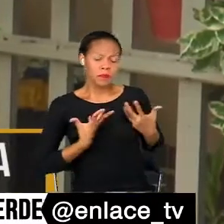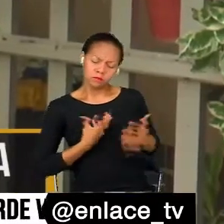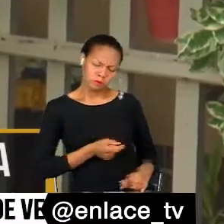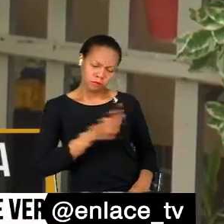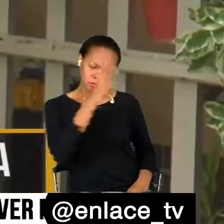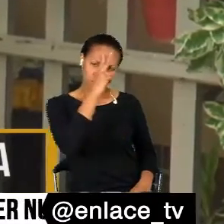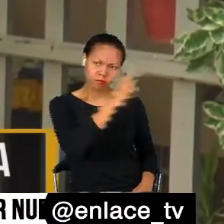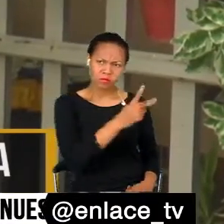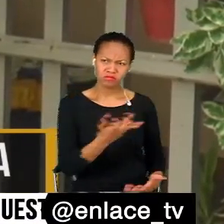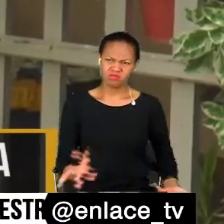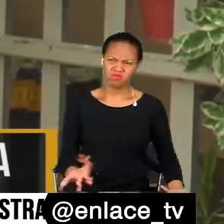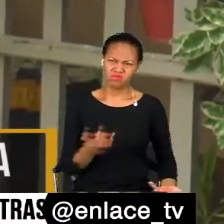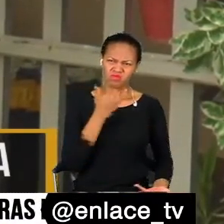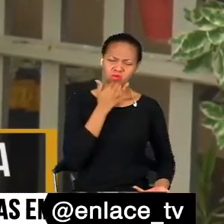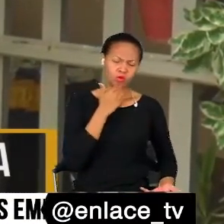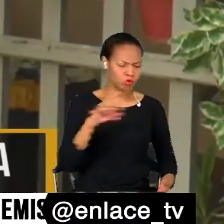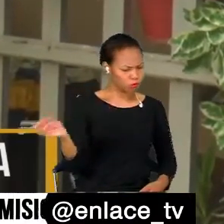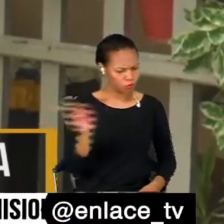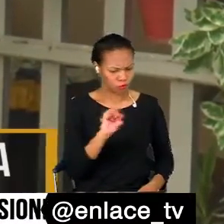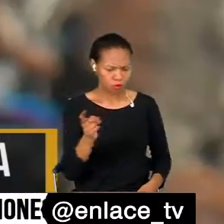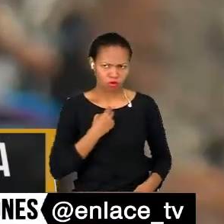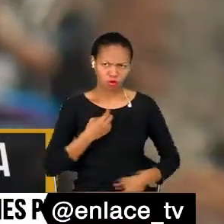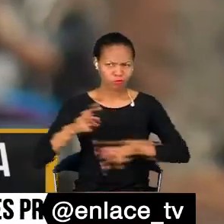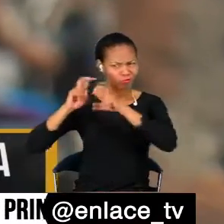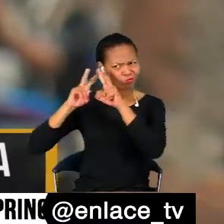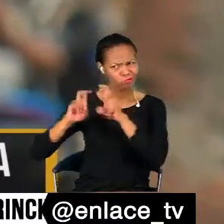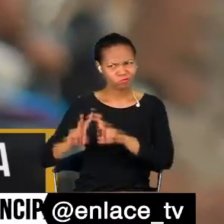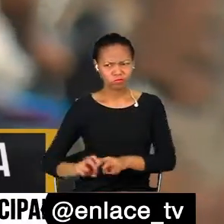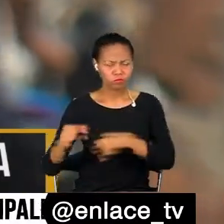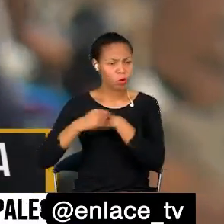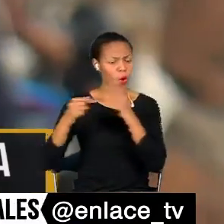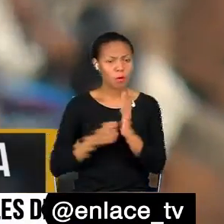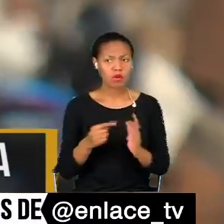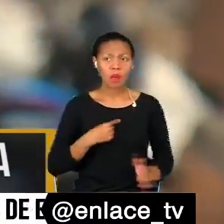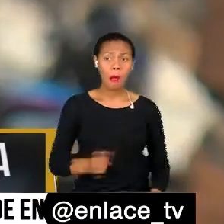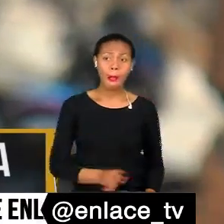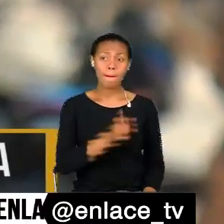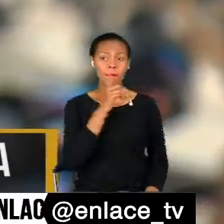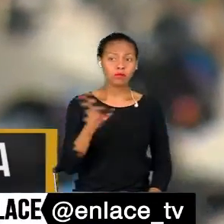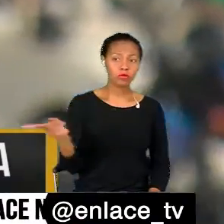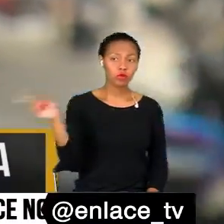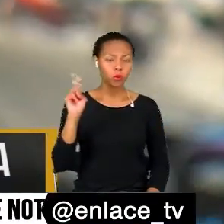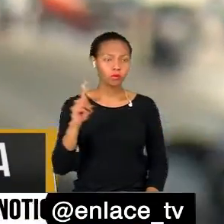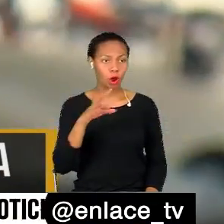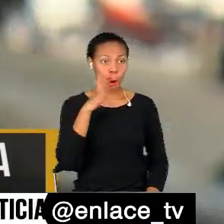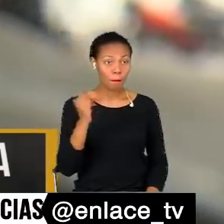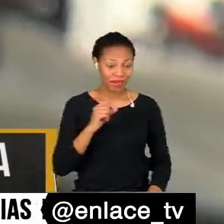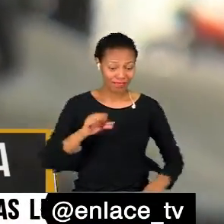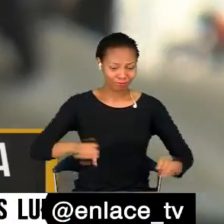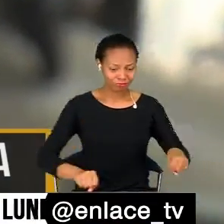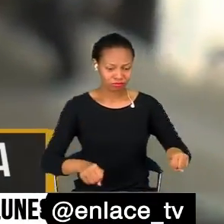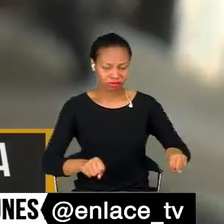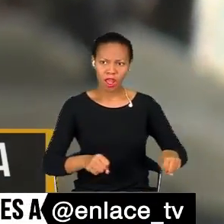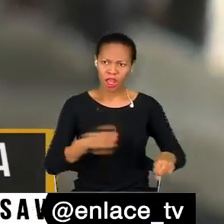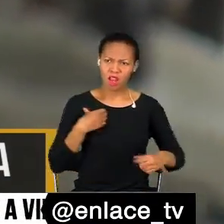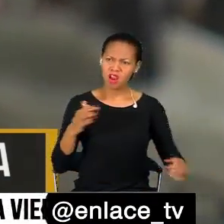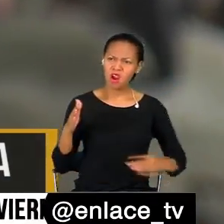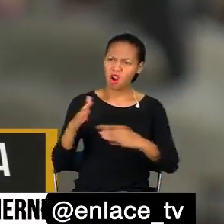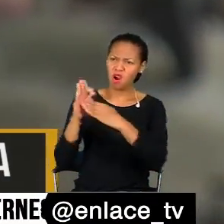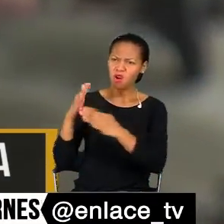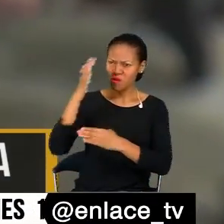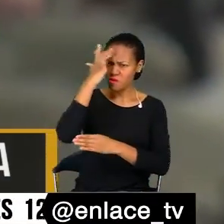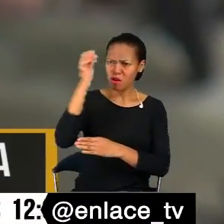voy a ir hasta la última circunstancia, porque eso no se puede quedar así. El conductor de la motocicleta denuncia persecución por parte de los uniformados